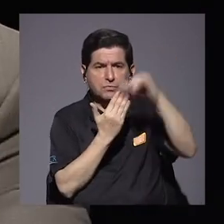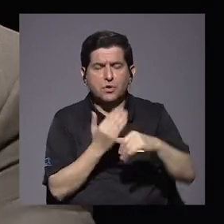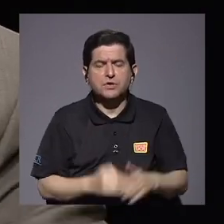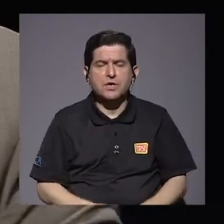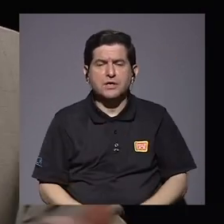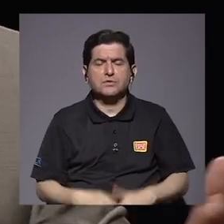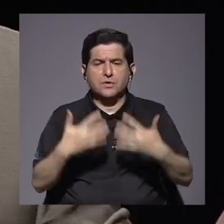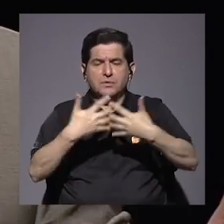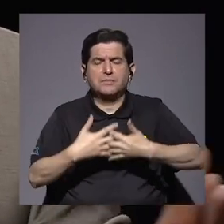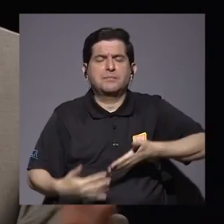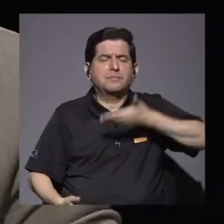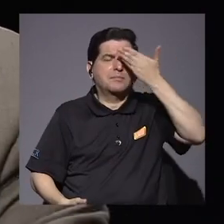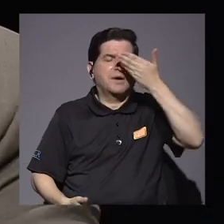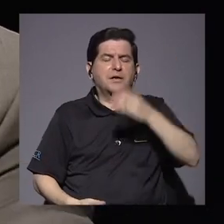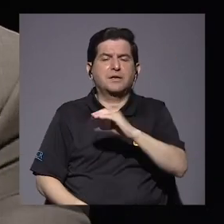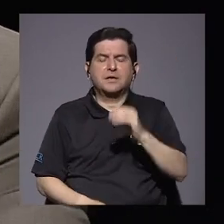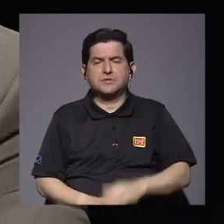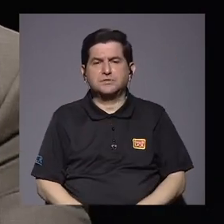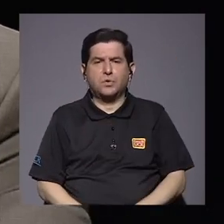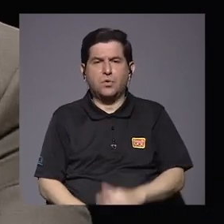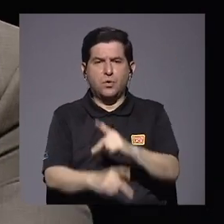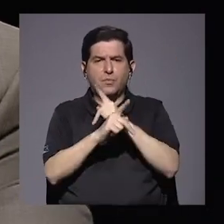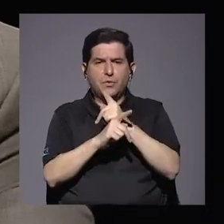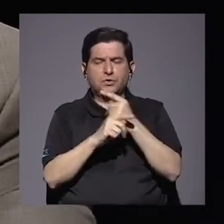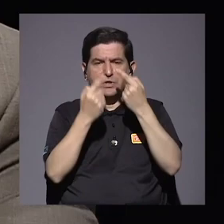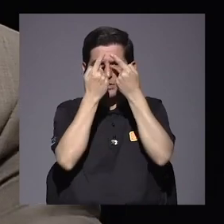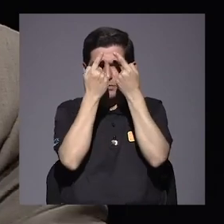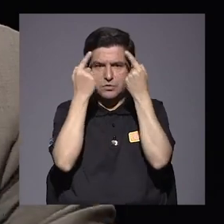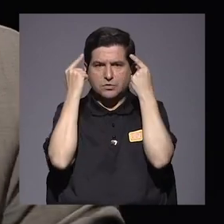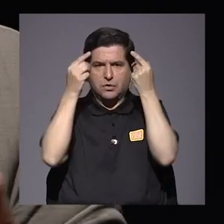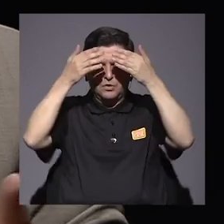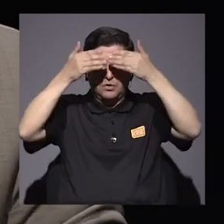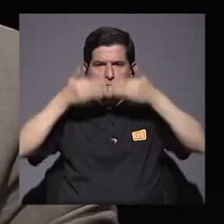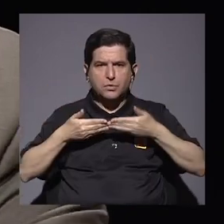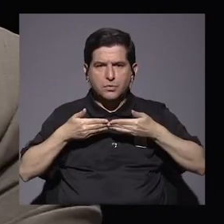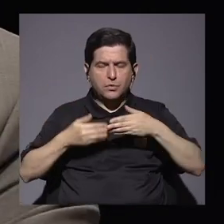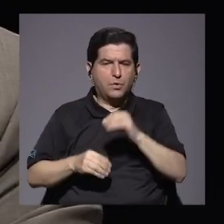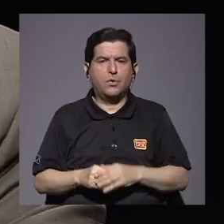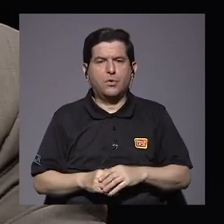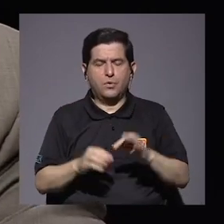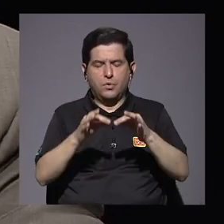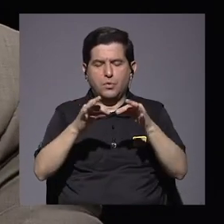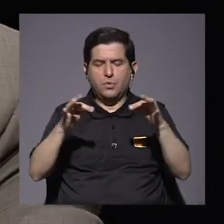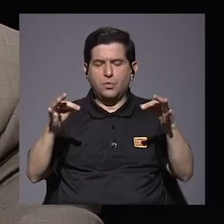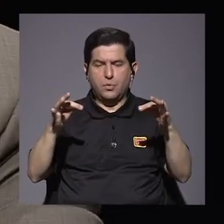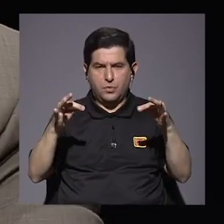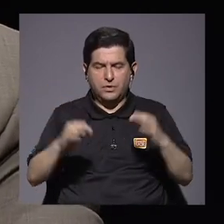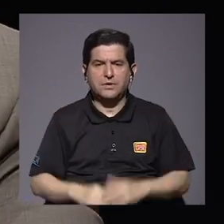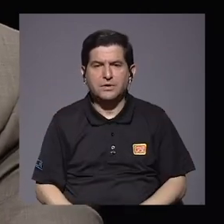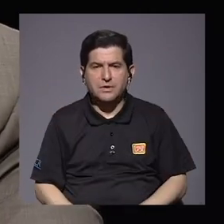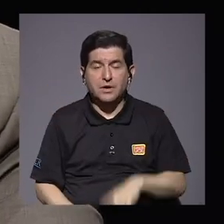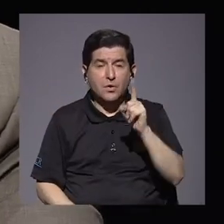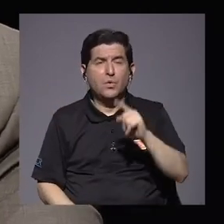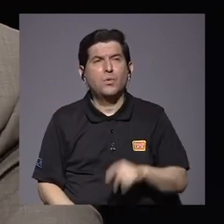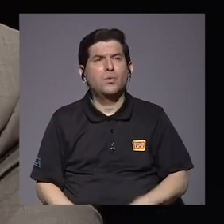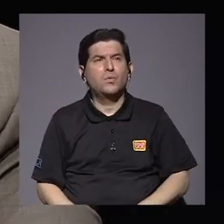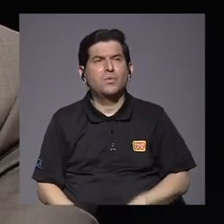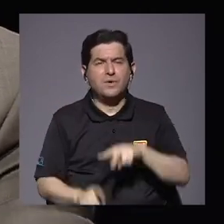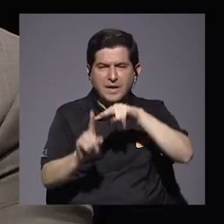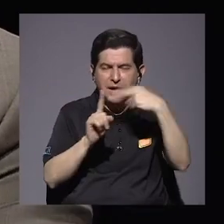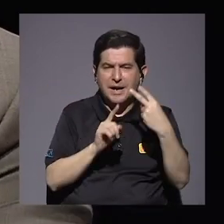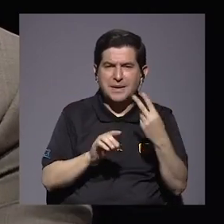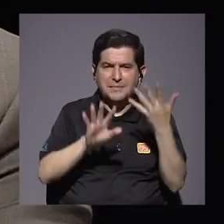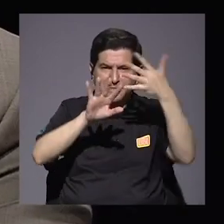los respiradores, como el proyecto de los protectores faciales, de los hisopos. Creo que tenemos que dar una visión